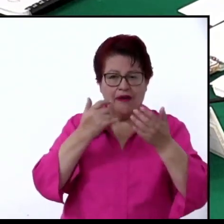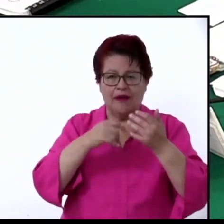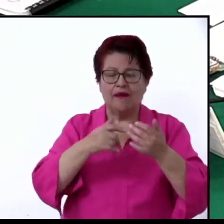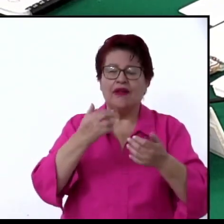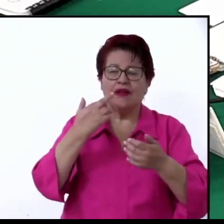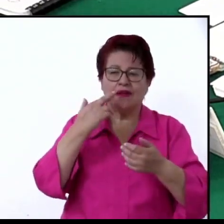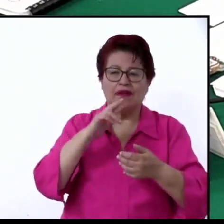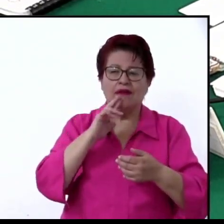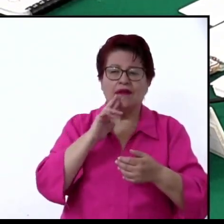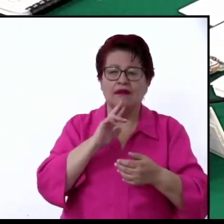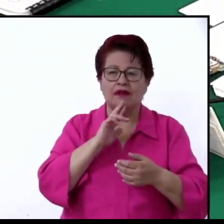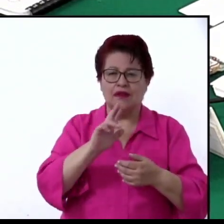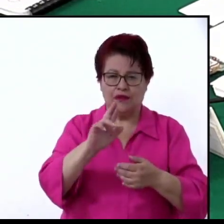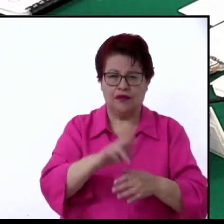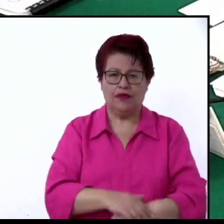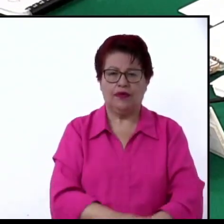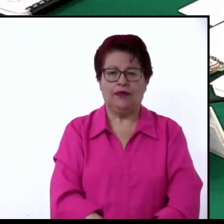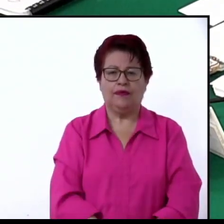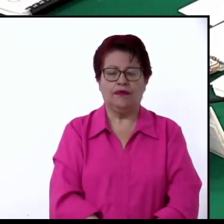respuestas.